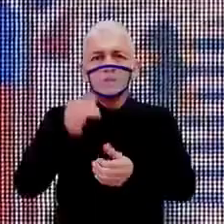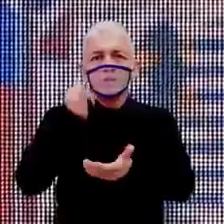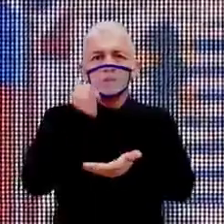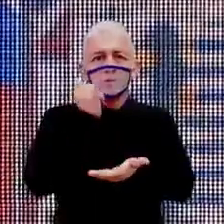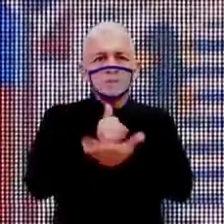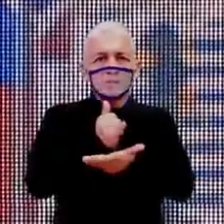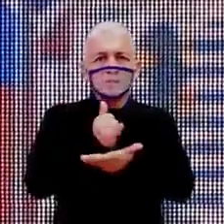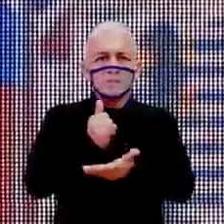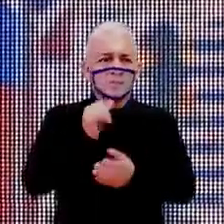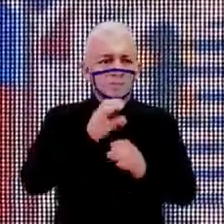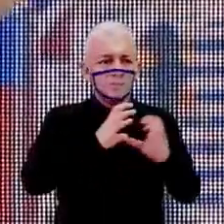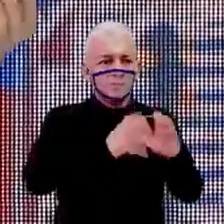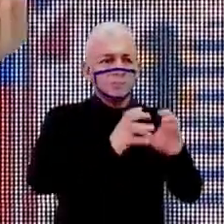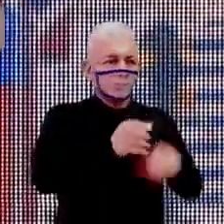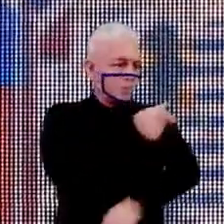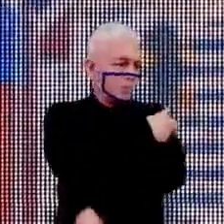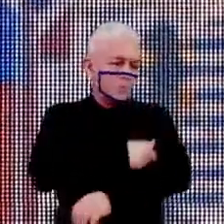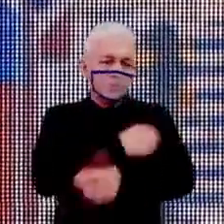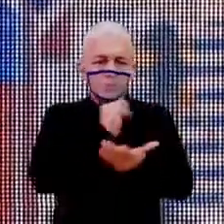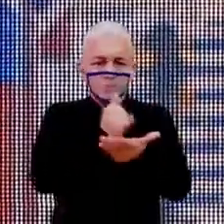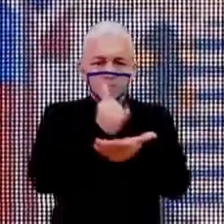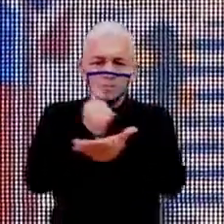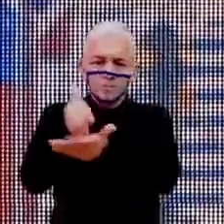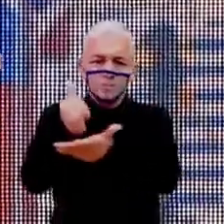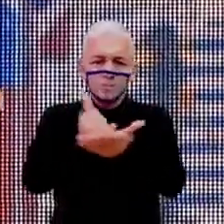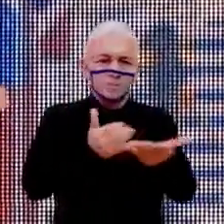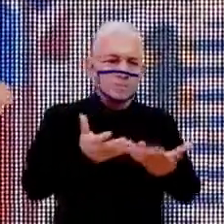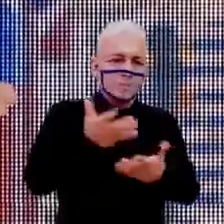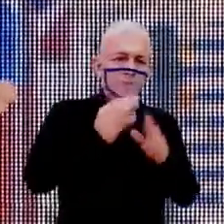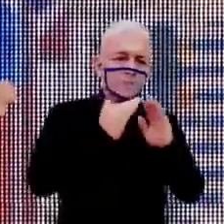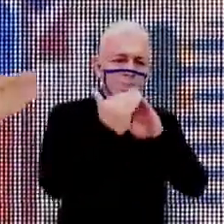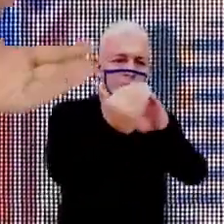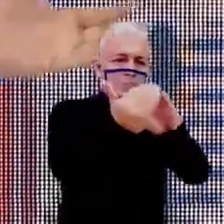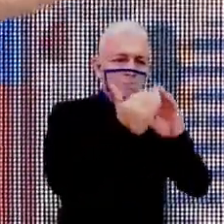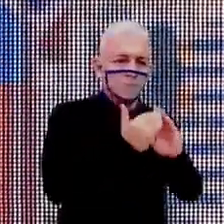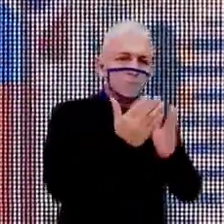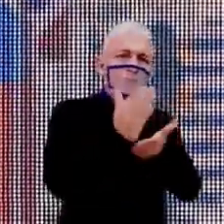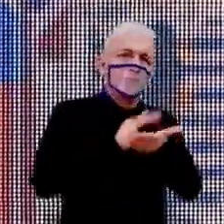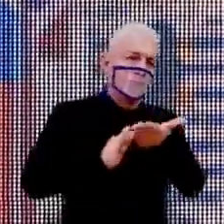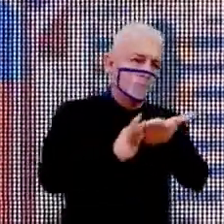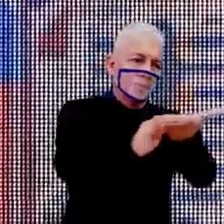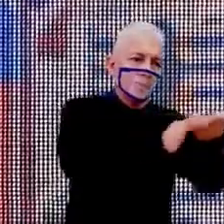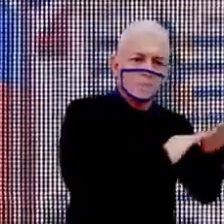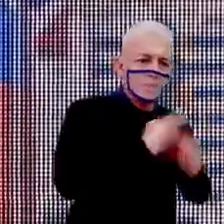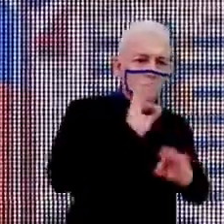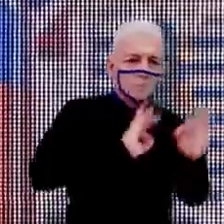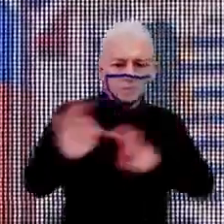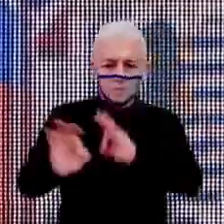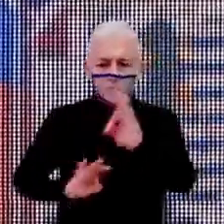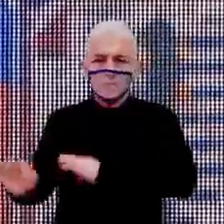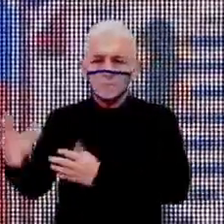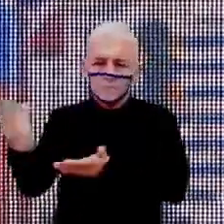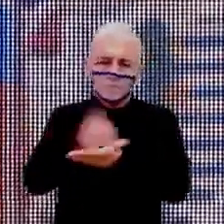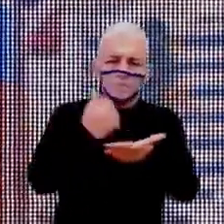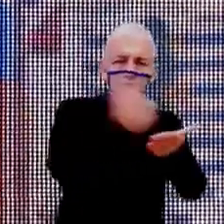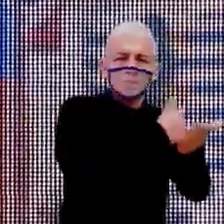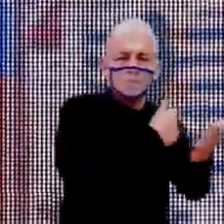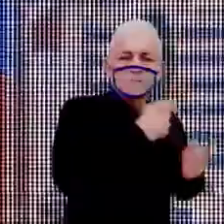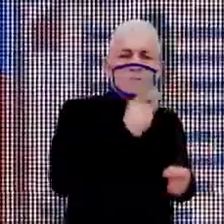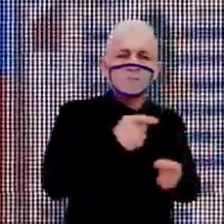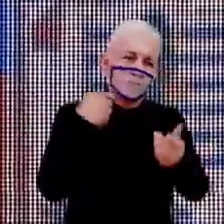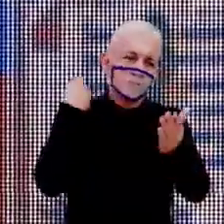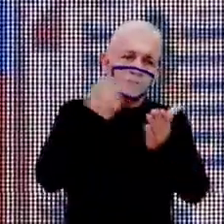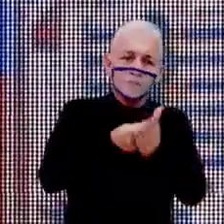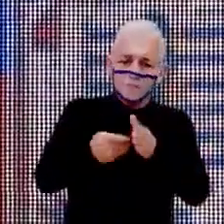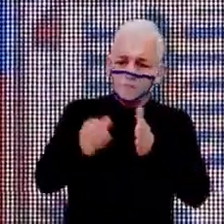obra. Se mejoraron las relaciones entre los vecinos, porque con los eventos que se hacían para obtener recursos y pagar